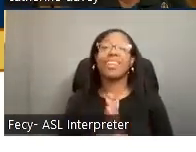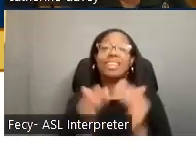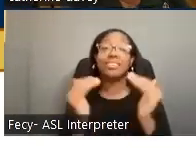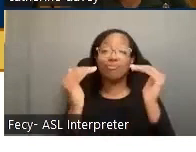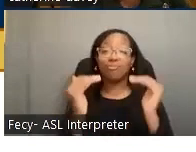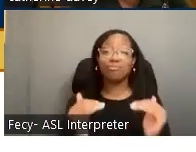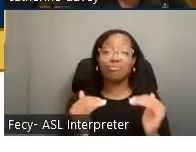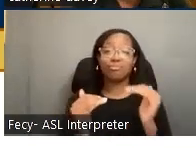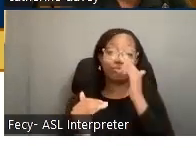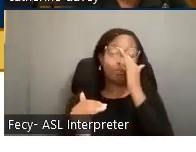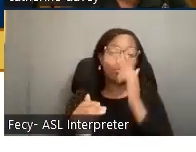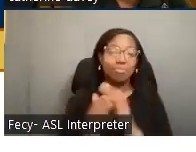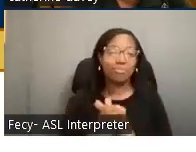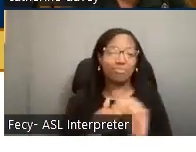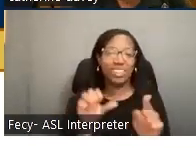Bien,